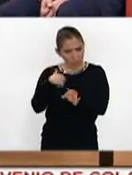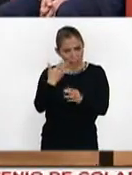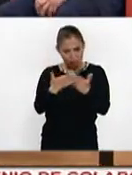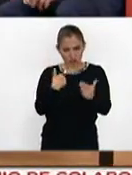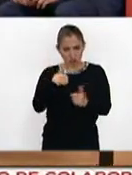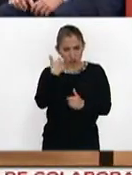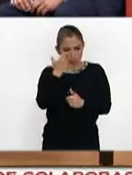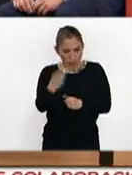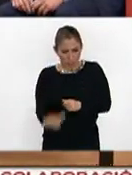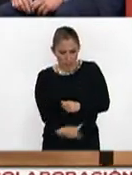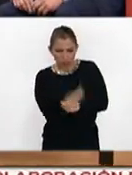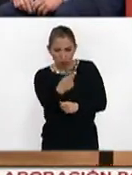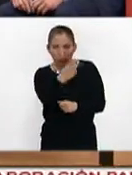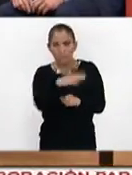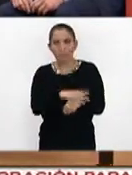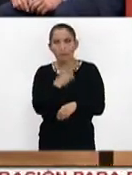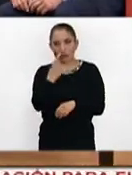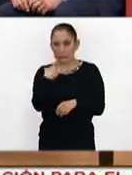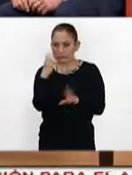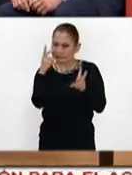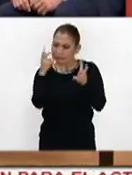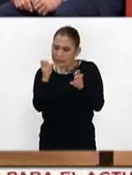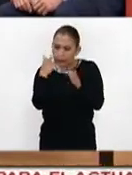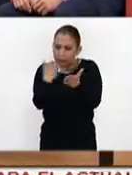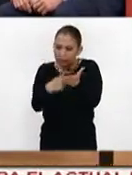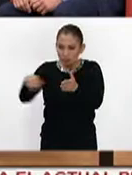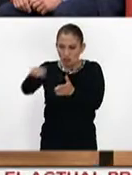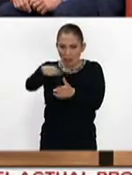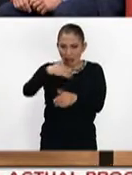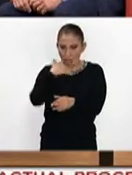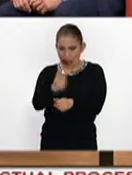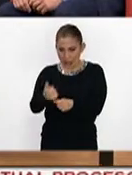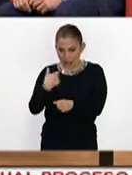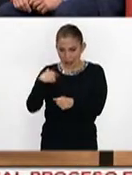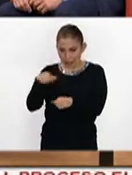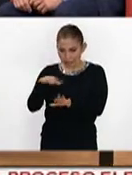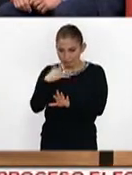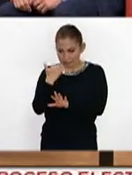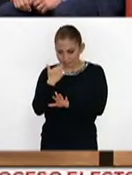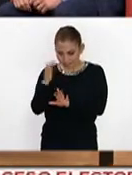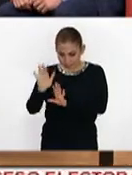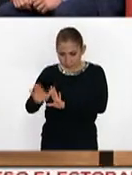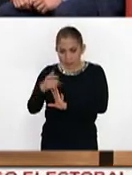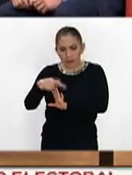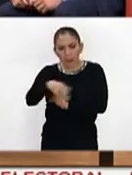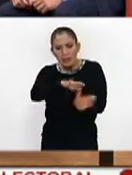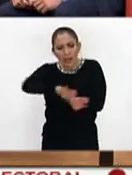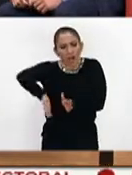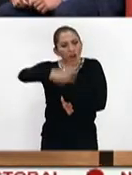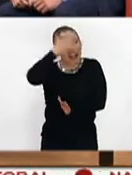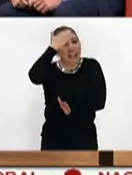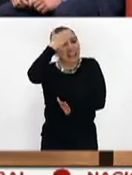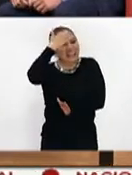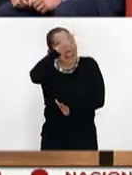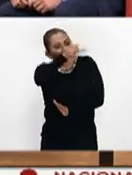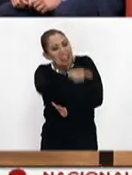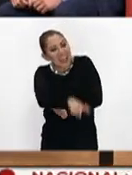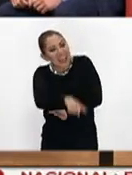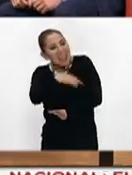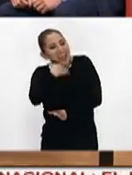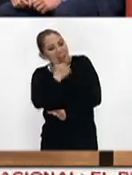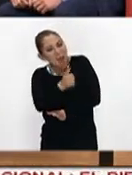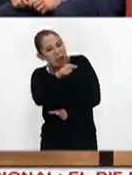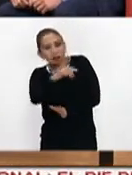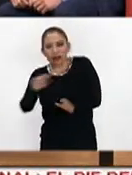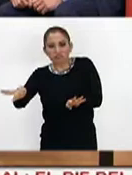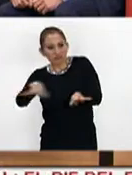A mí me gustaría preguntarte, porque bueno, ese es un asunto interno, ¿no? La política interna de Alemania. Pero en cuanto al liderazgo que tiene